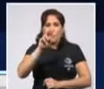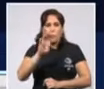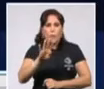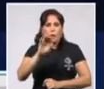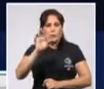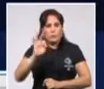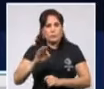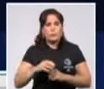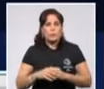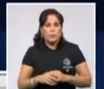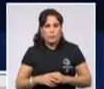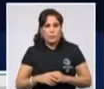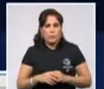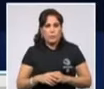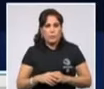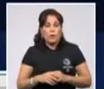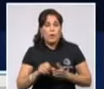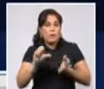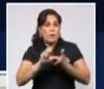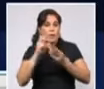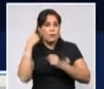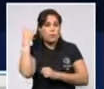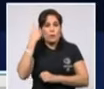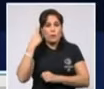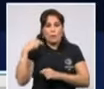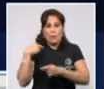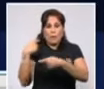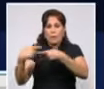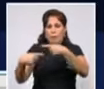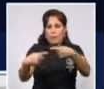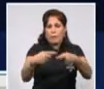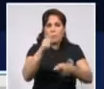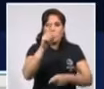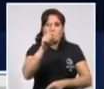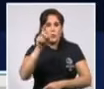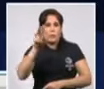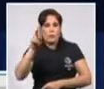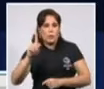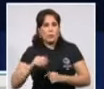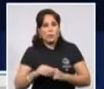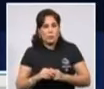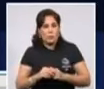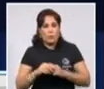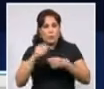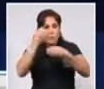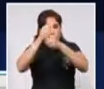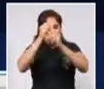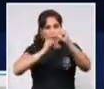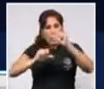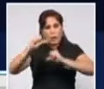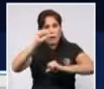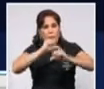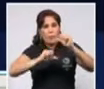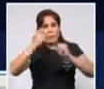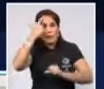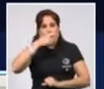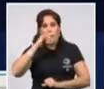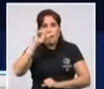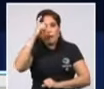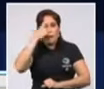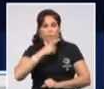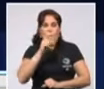248, el Centro Nacional de Genética, 121, y los laboratorios AICA,